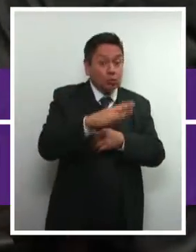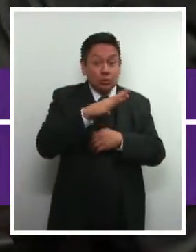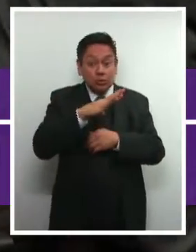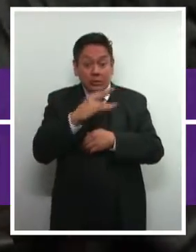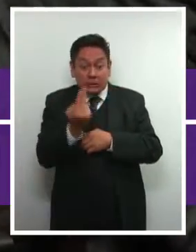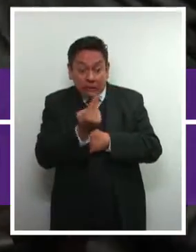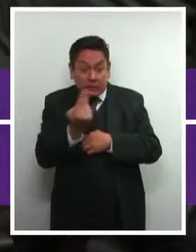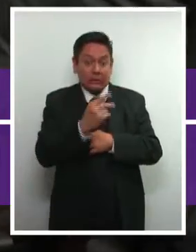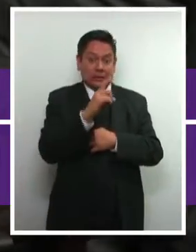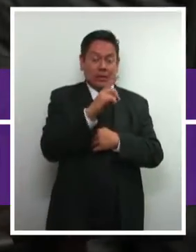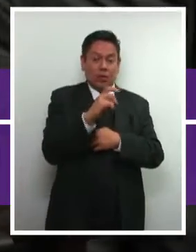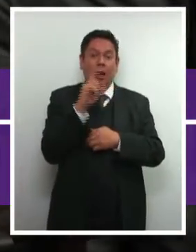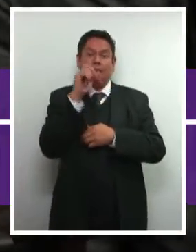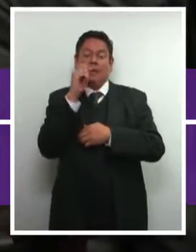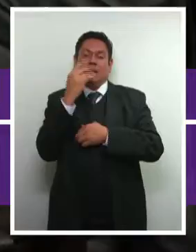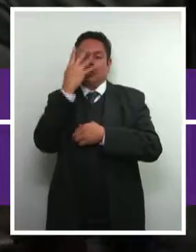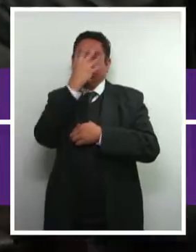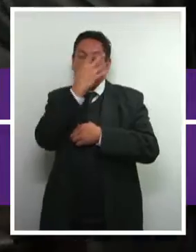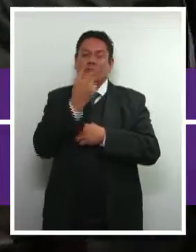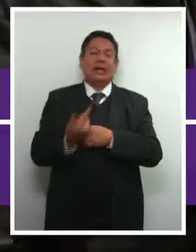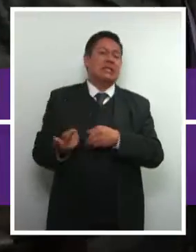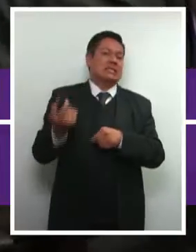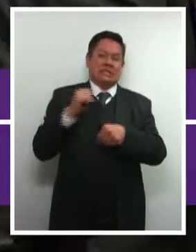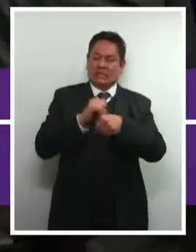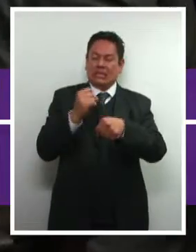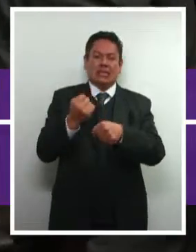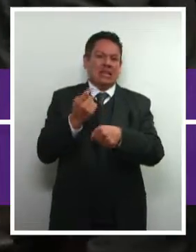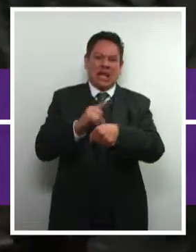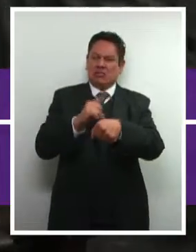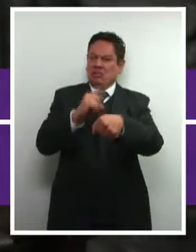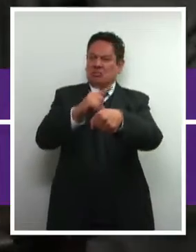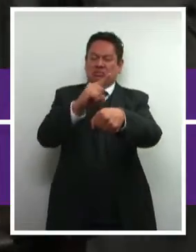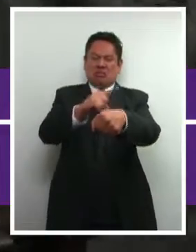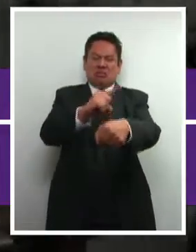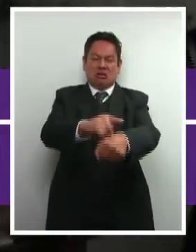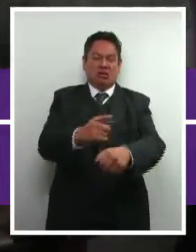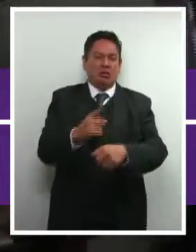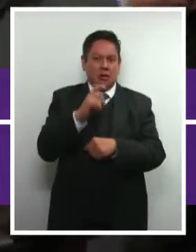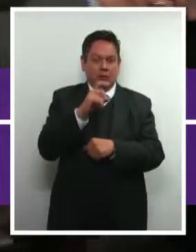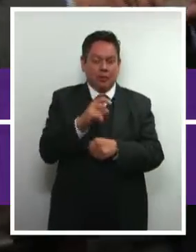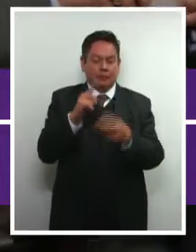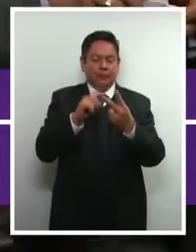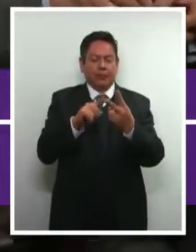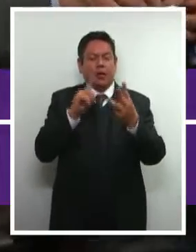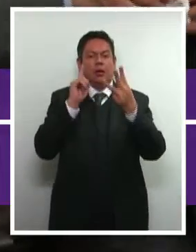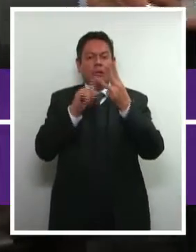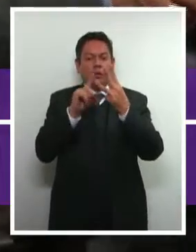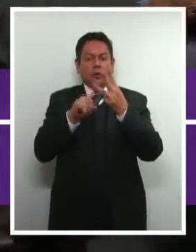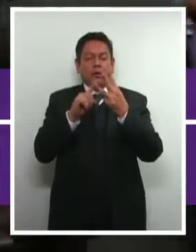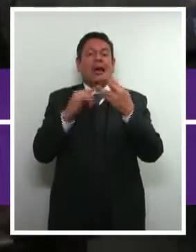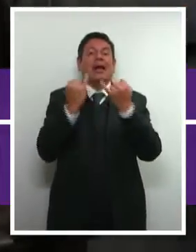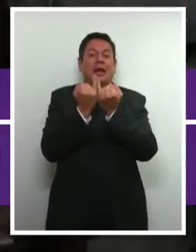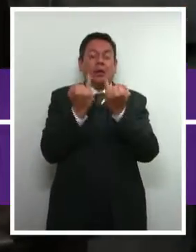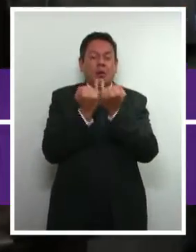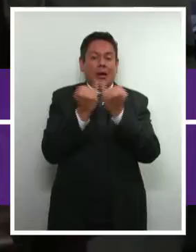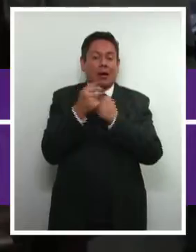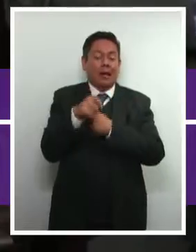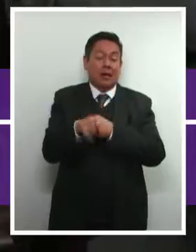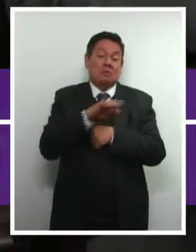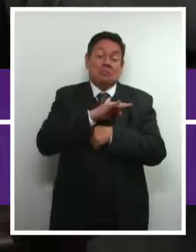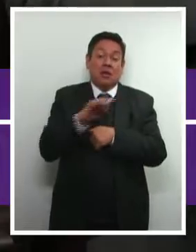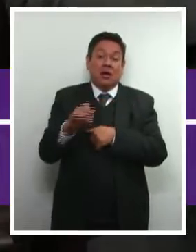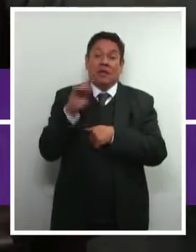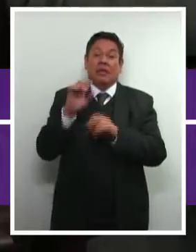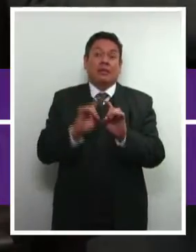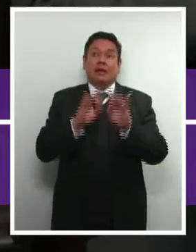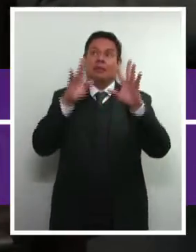todos, 24 horas, 7 días a la semana. Otra dimensión es la vulnerabilidad hídrica de la ciudad ante